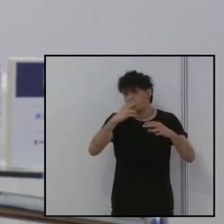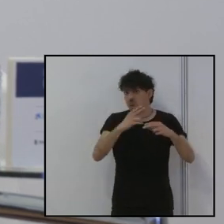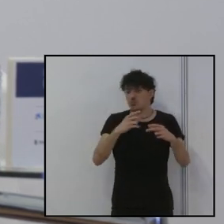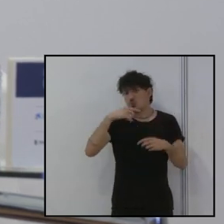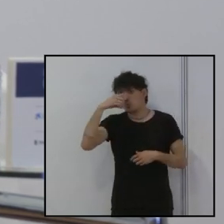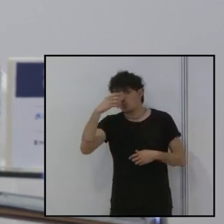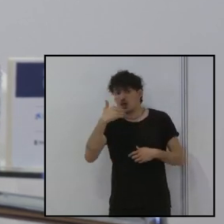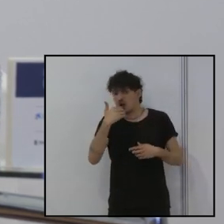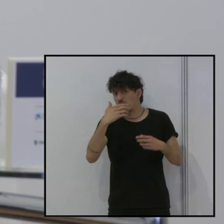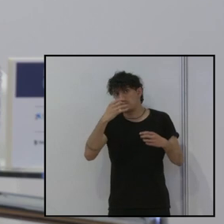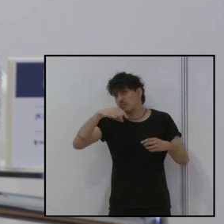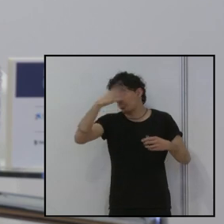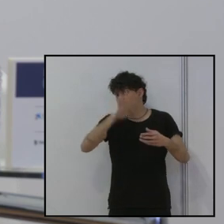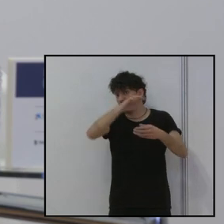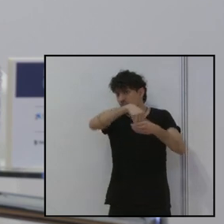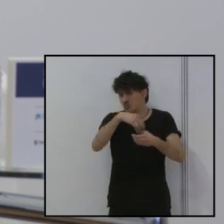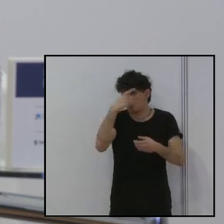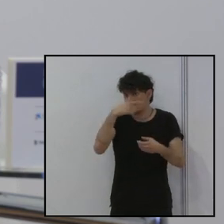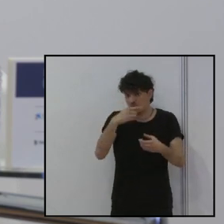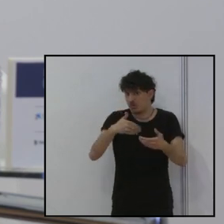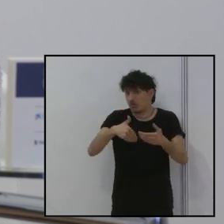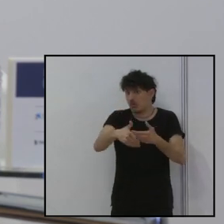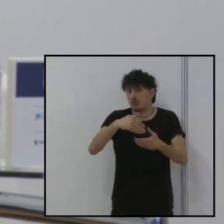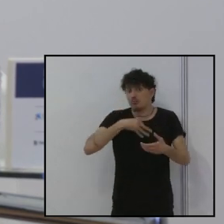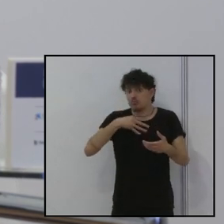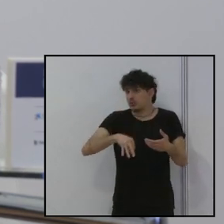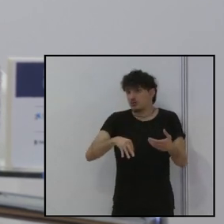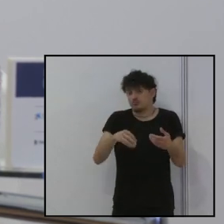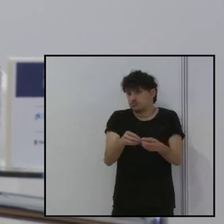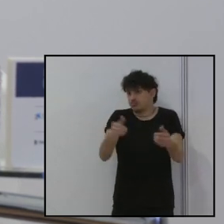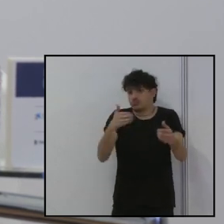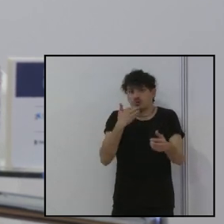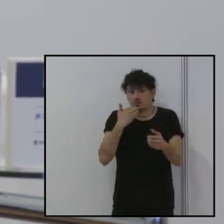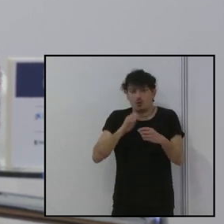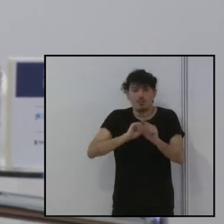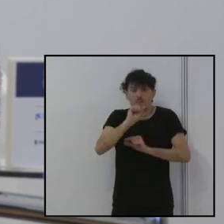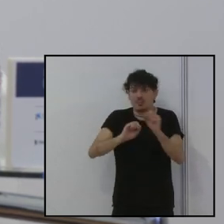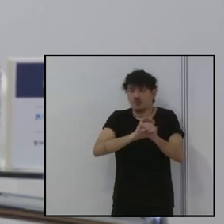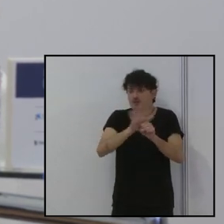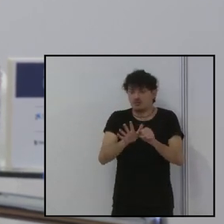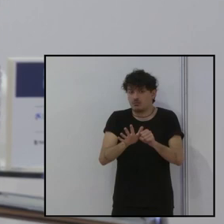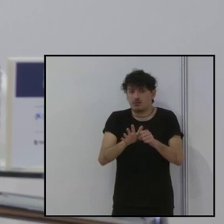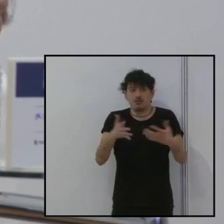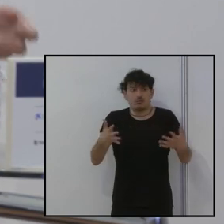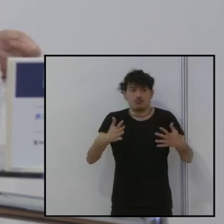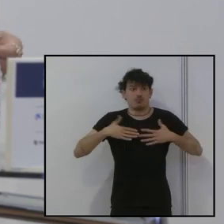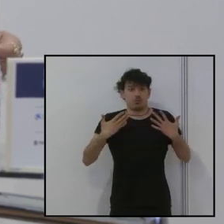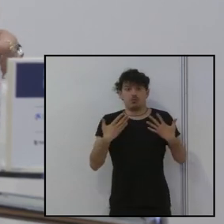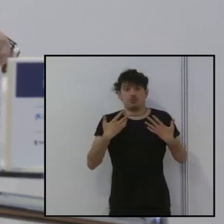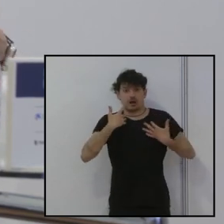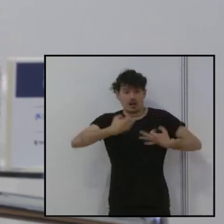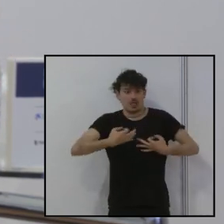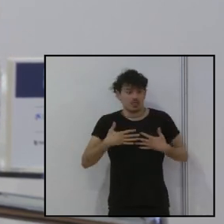además en cualquier momento se puede derrumbar. La pandemia ha derrumbado un montón de cosas y nos lo demuestra, ¿no? Entonces yo creo que lo que pasa